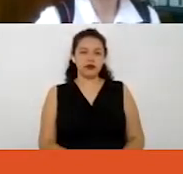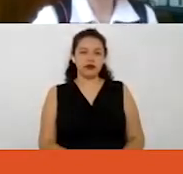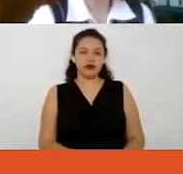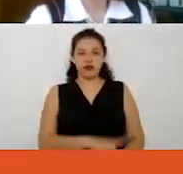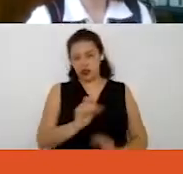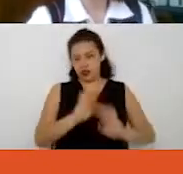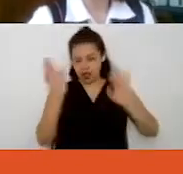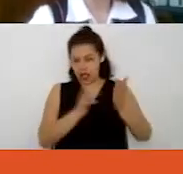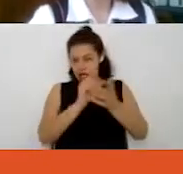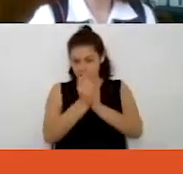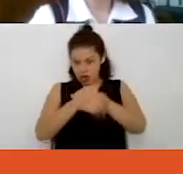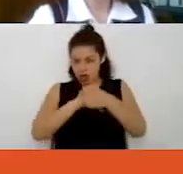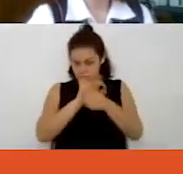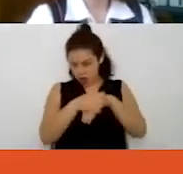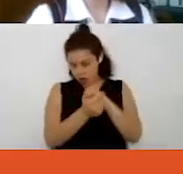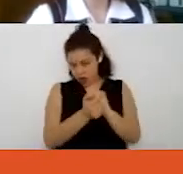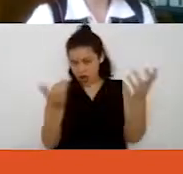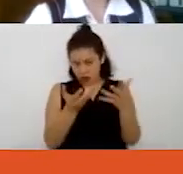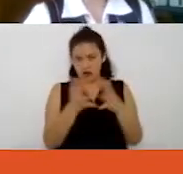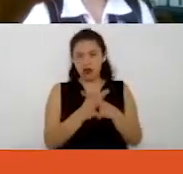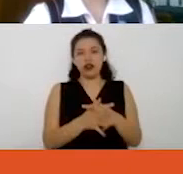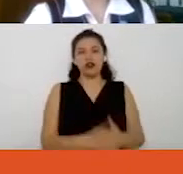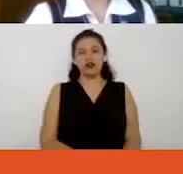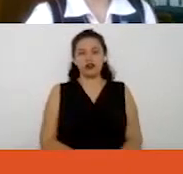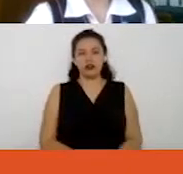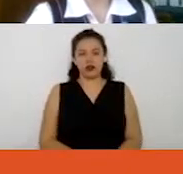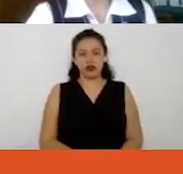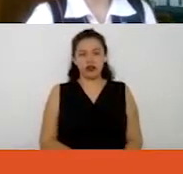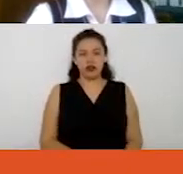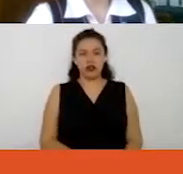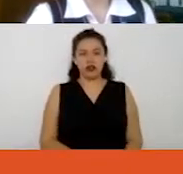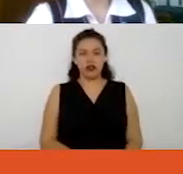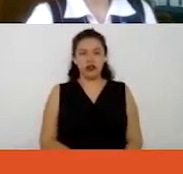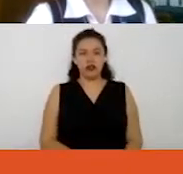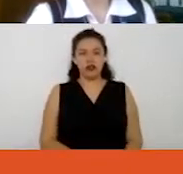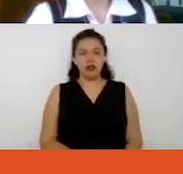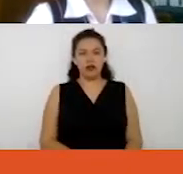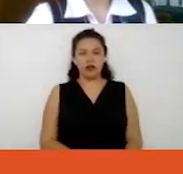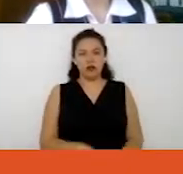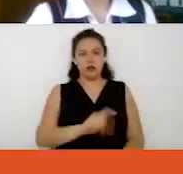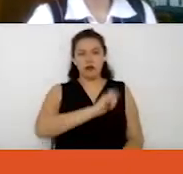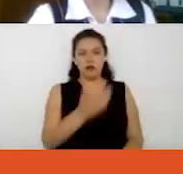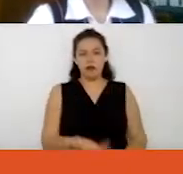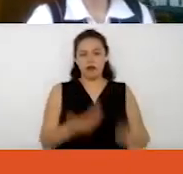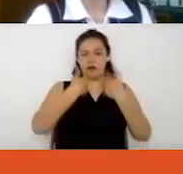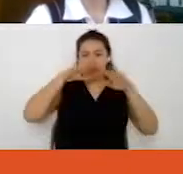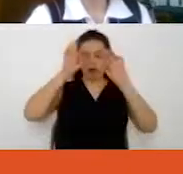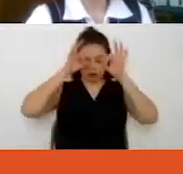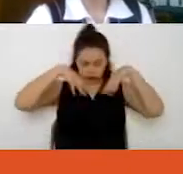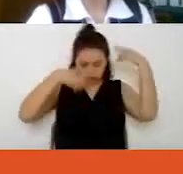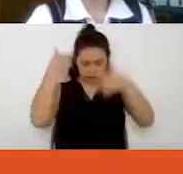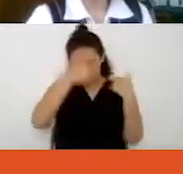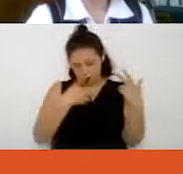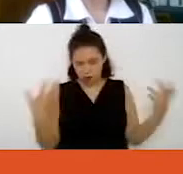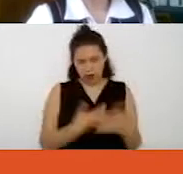manos, lo que sigue es hacerme un estudio. ¿De acuerdo? ¿Por qué?